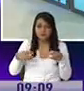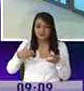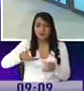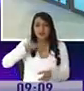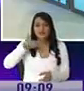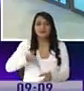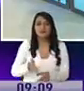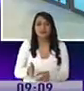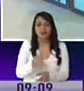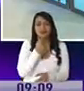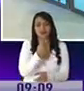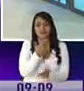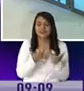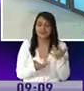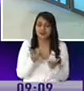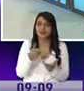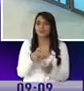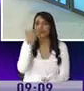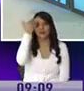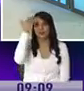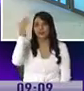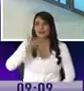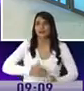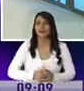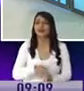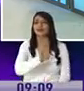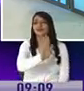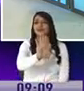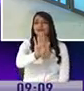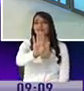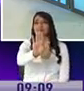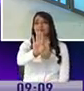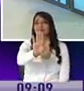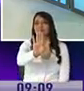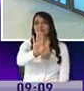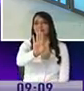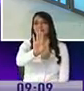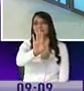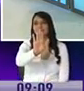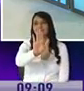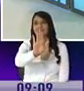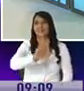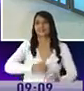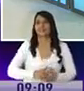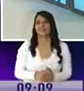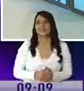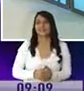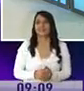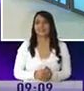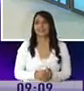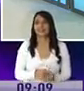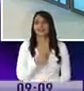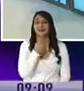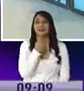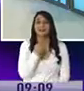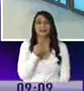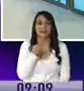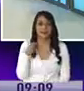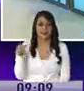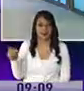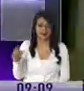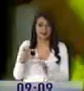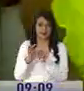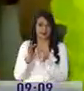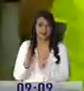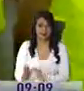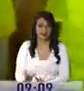coméntales Porque seguramente tú no sabes es me dicen desde estudios Cómo